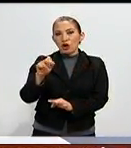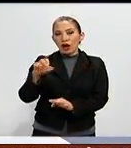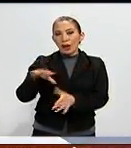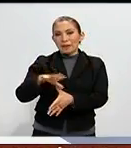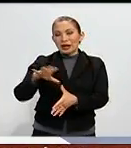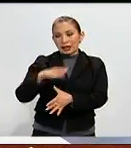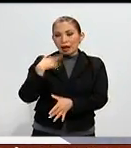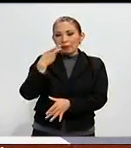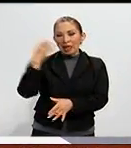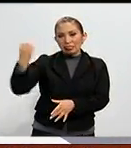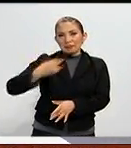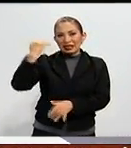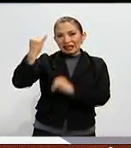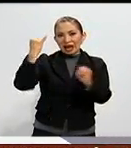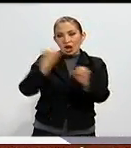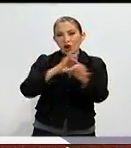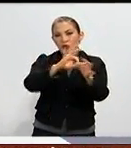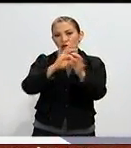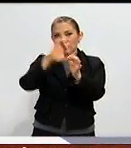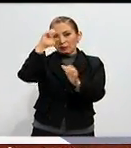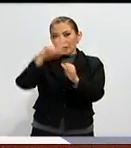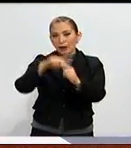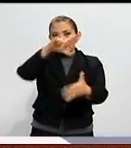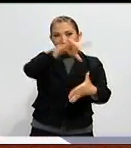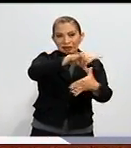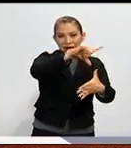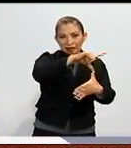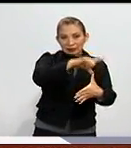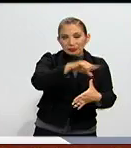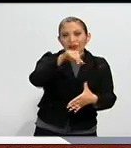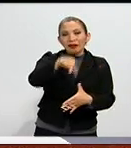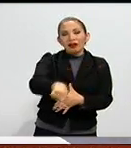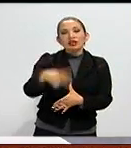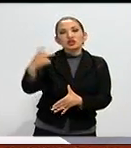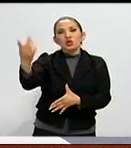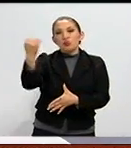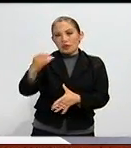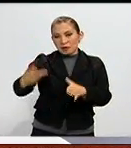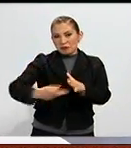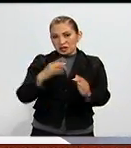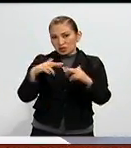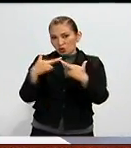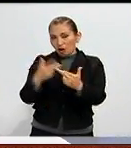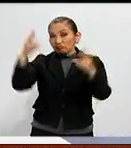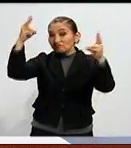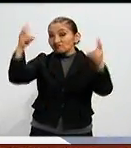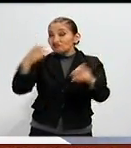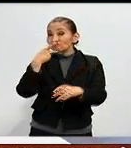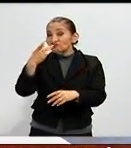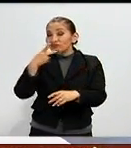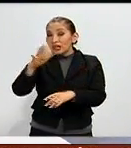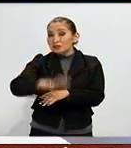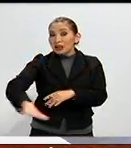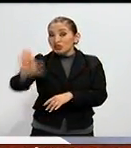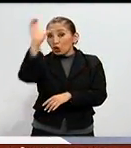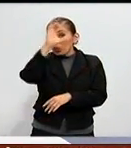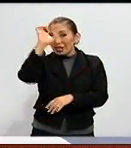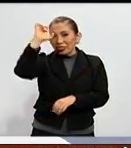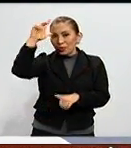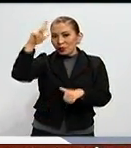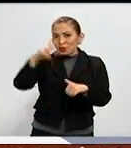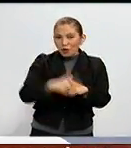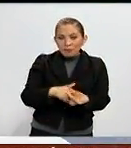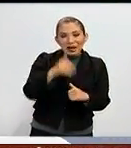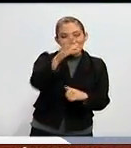del Seminario Internacional Unión Europea-América Latina, que en su 9ª edición va a abordar el tema el espacio cultural